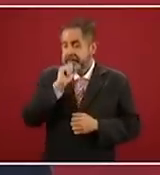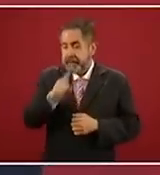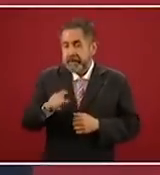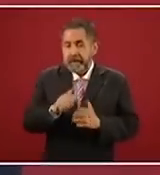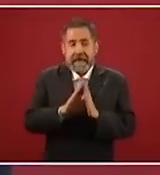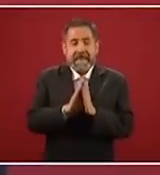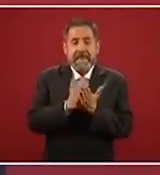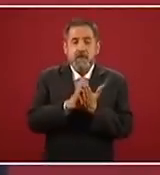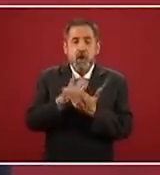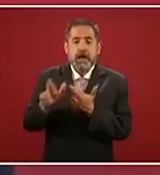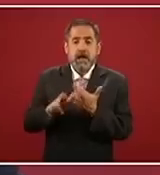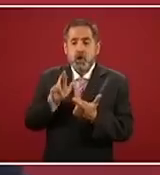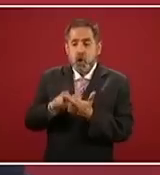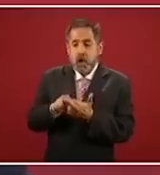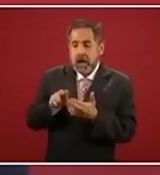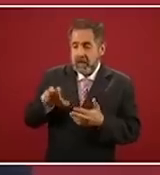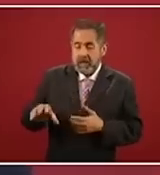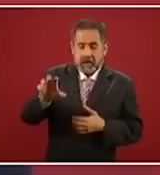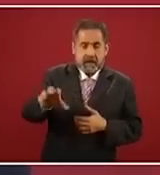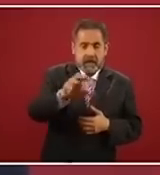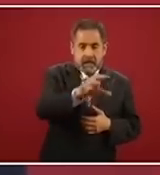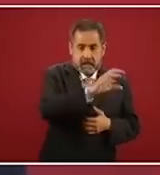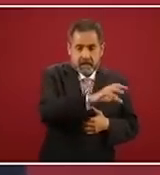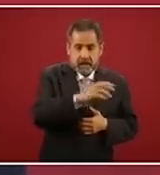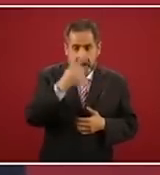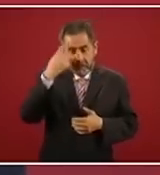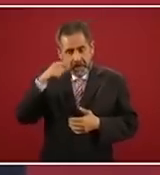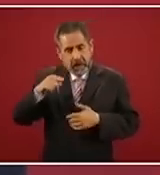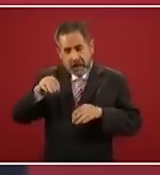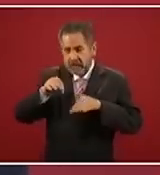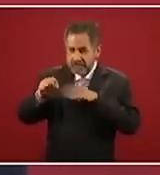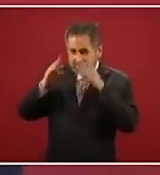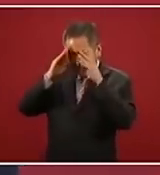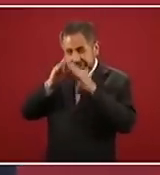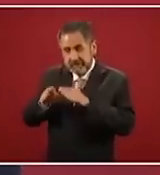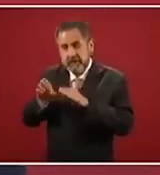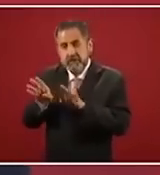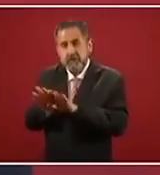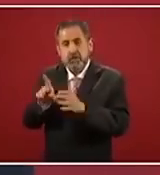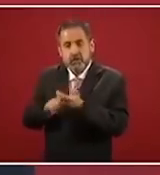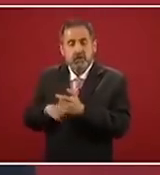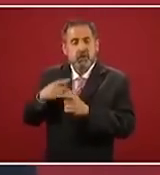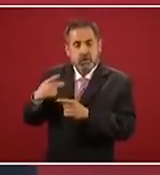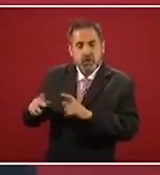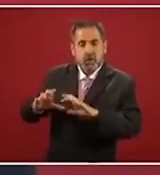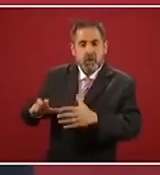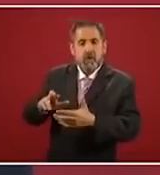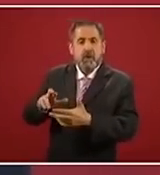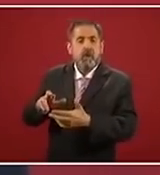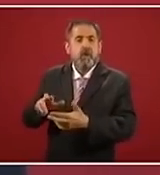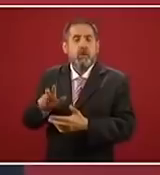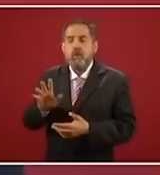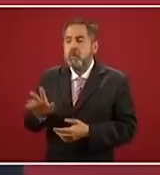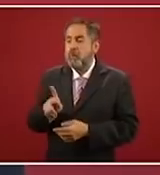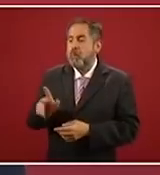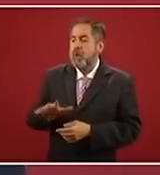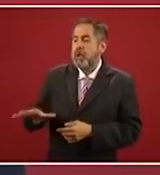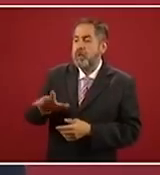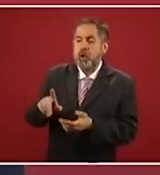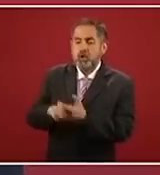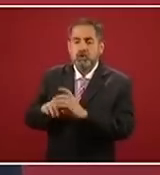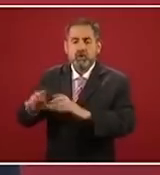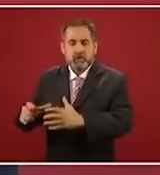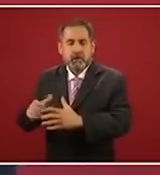libros regionales para ya trabajar específicamente sobre los pueblos que hay en cada estado